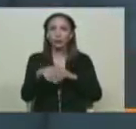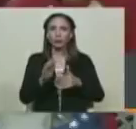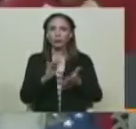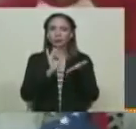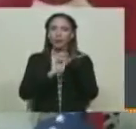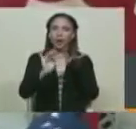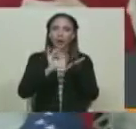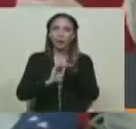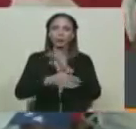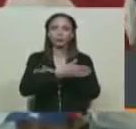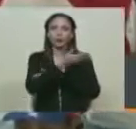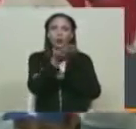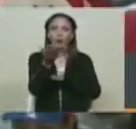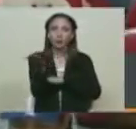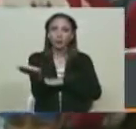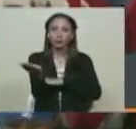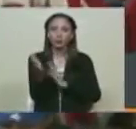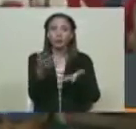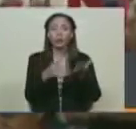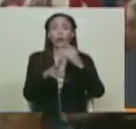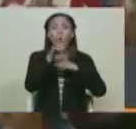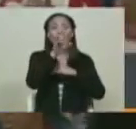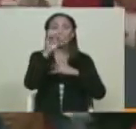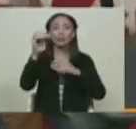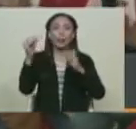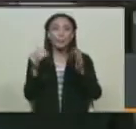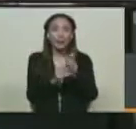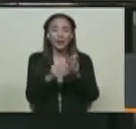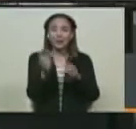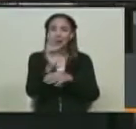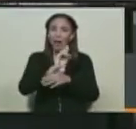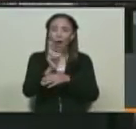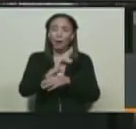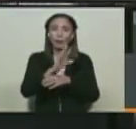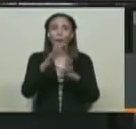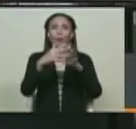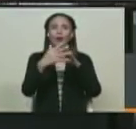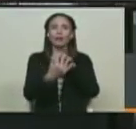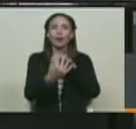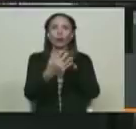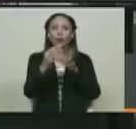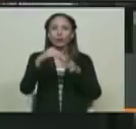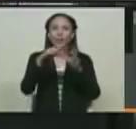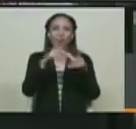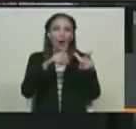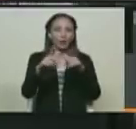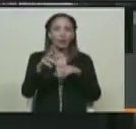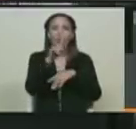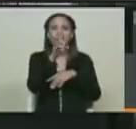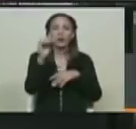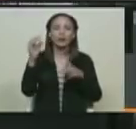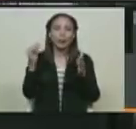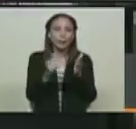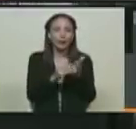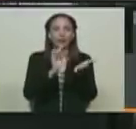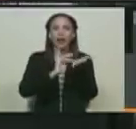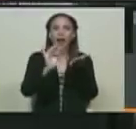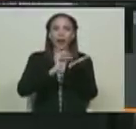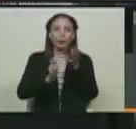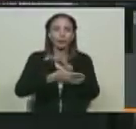tableta. 20.000 tabletas inmediatamente para barrio adentro. 20.000 tabletas